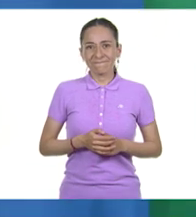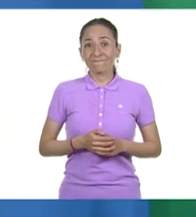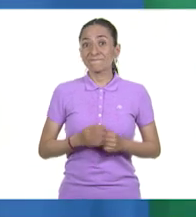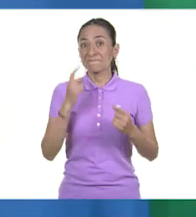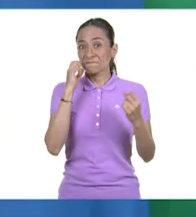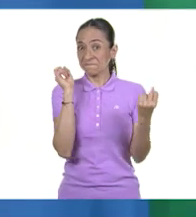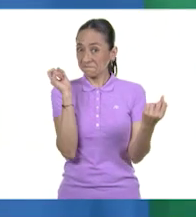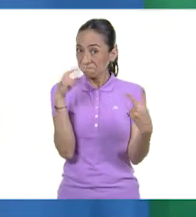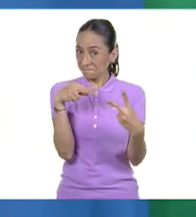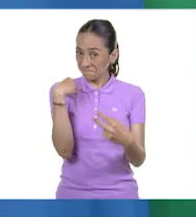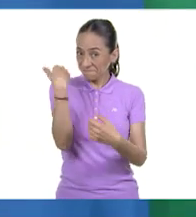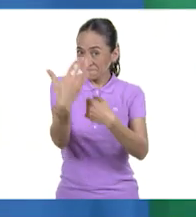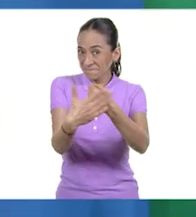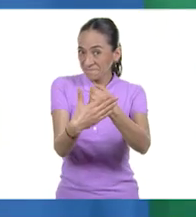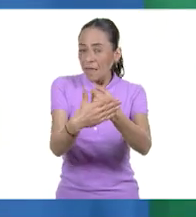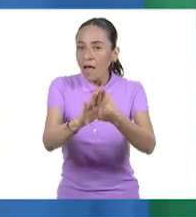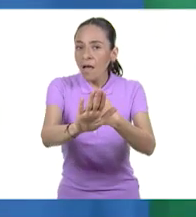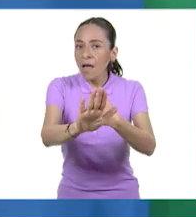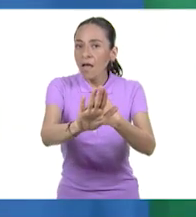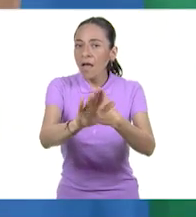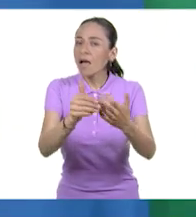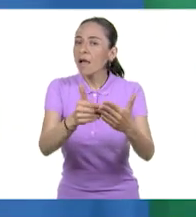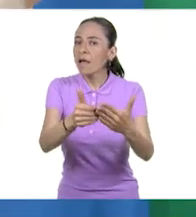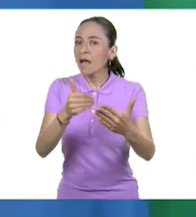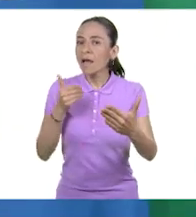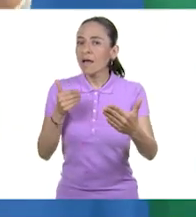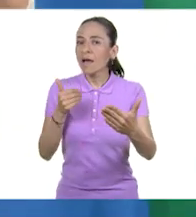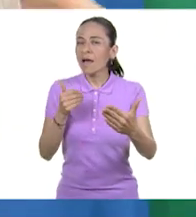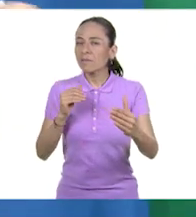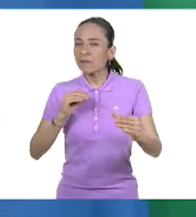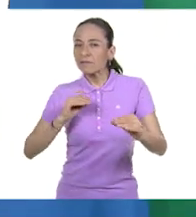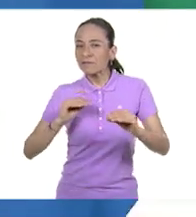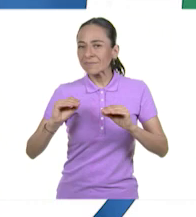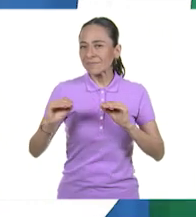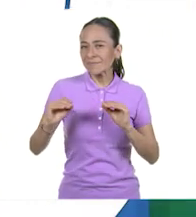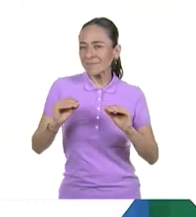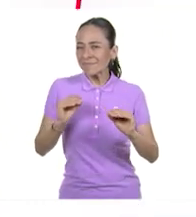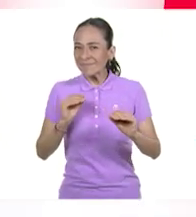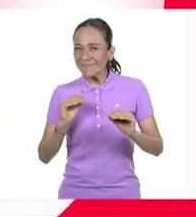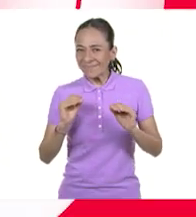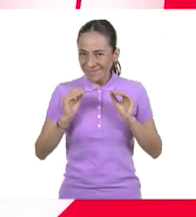Nos vemos la próxima. Pero antes, vamos a movernos un poco.